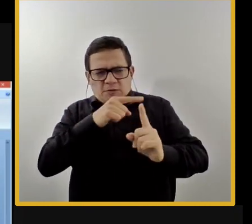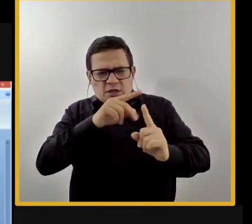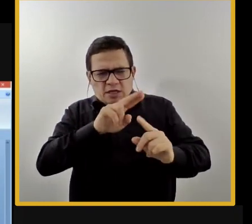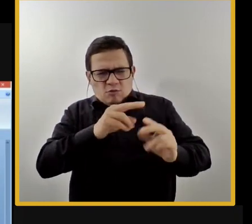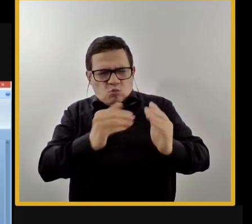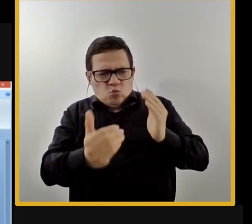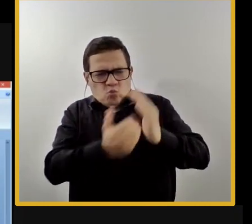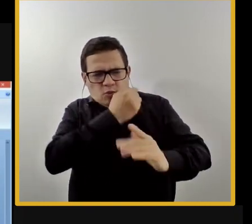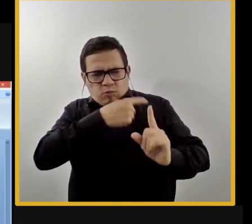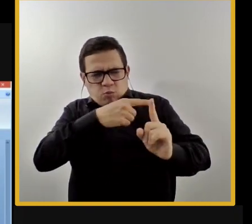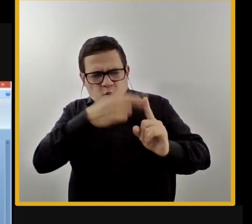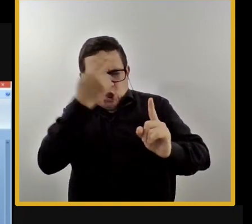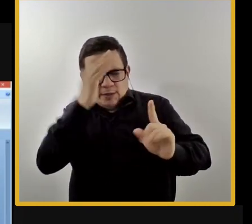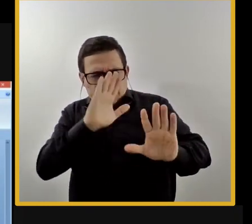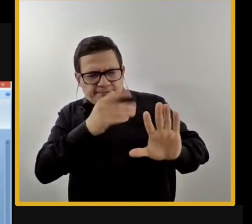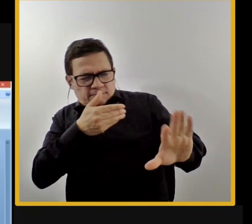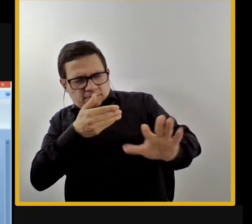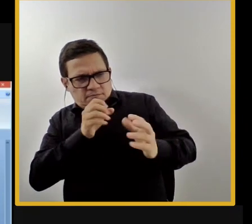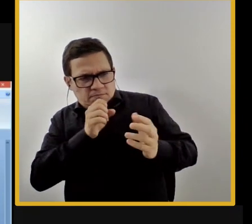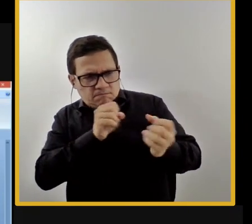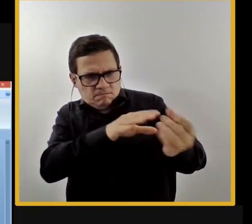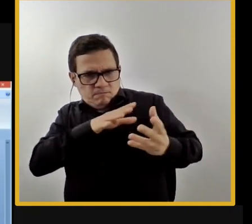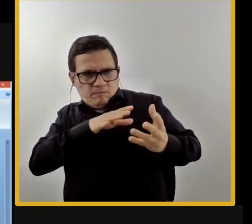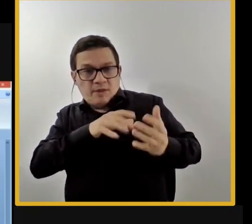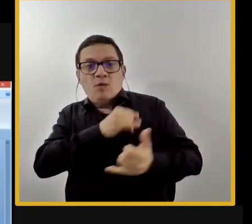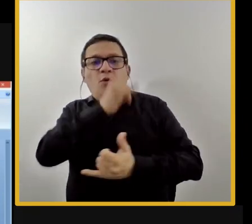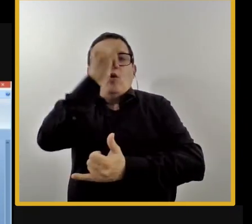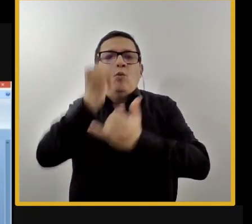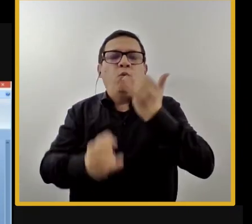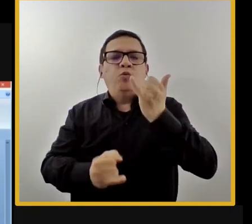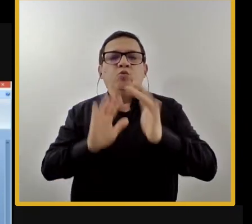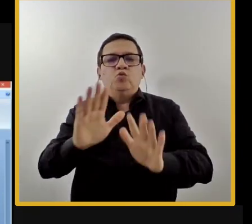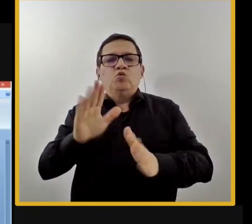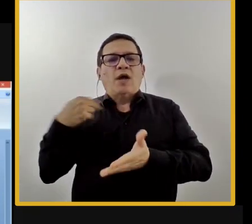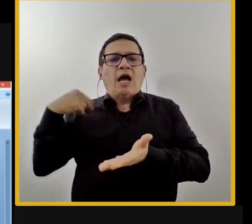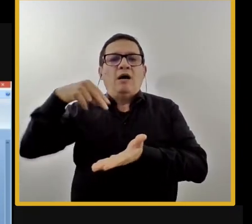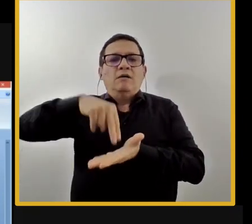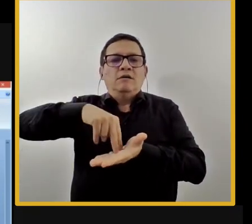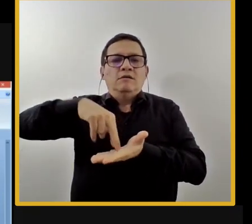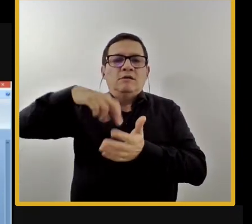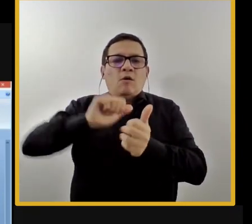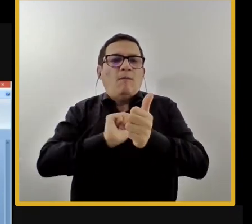lógico. Por último, se hallan los autores llamados